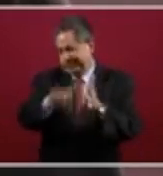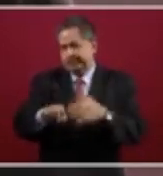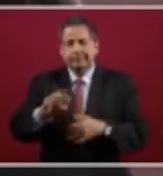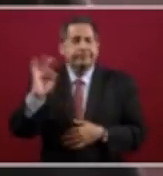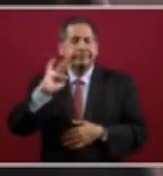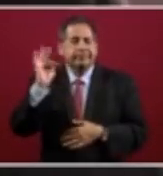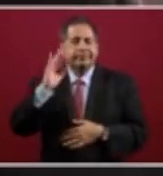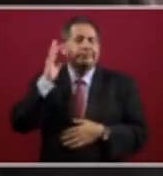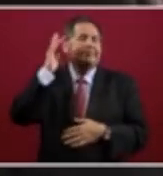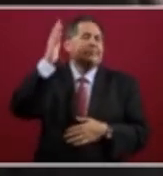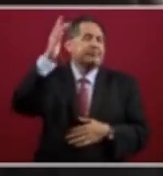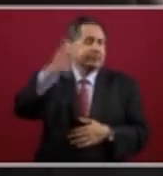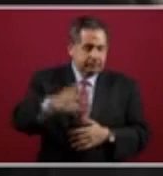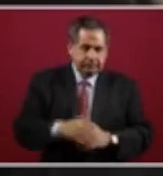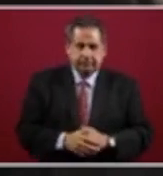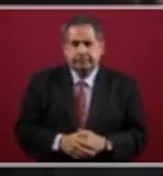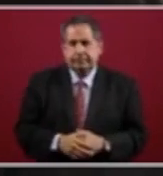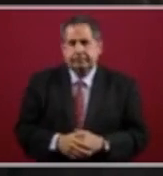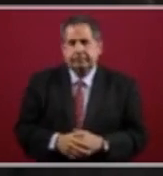que